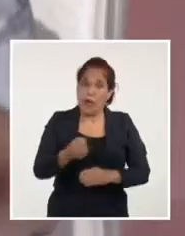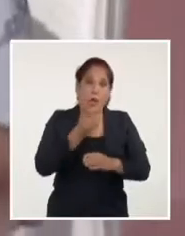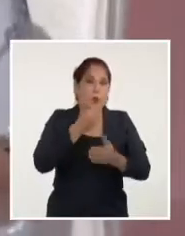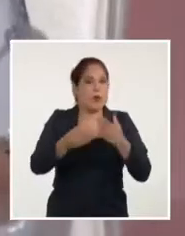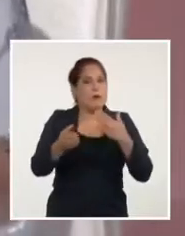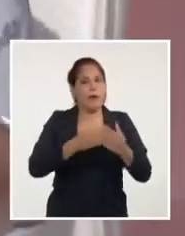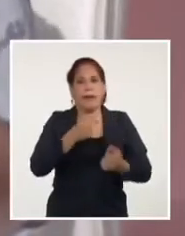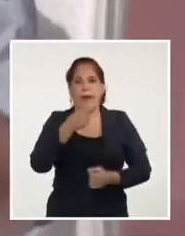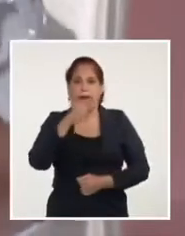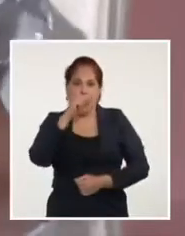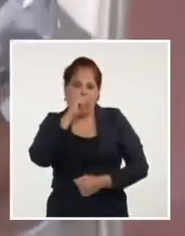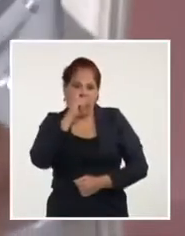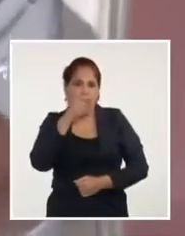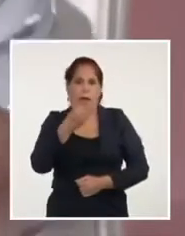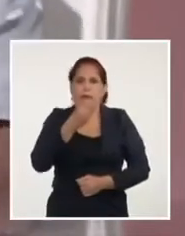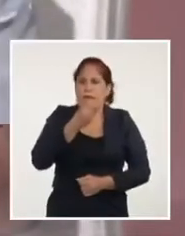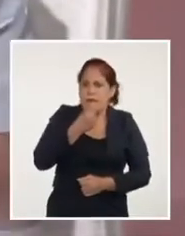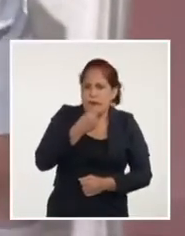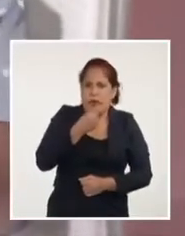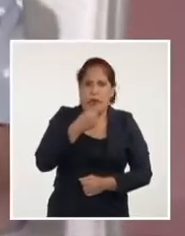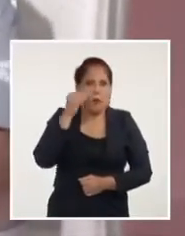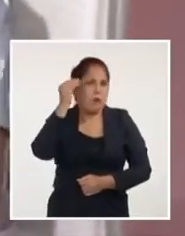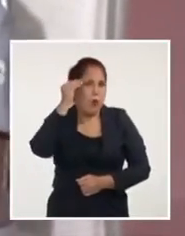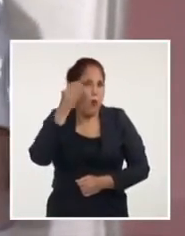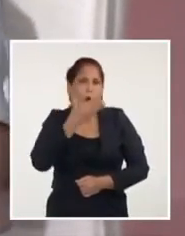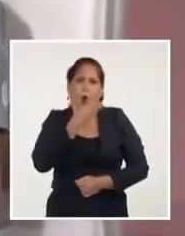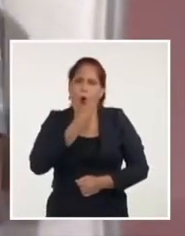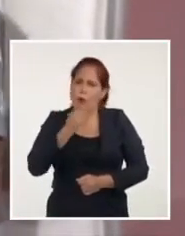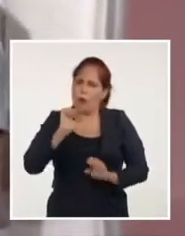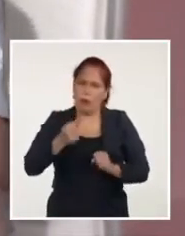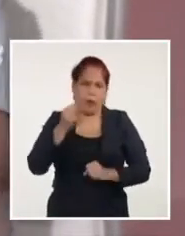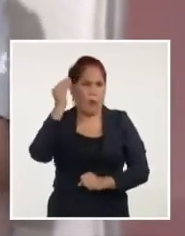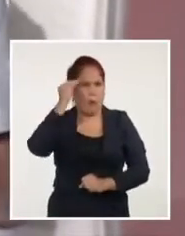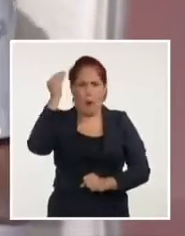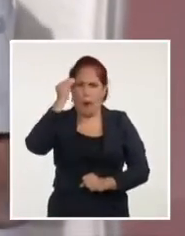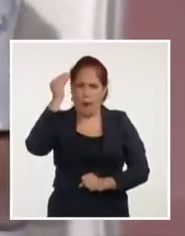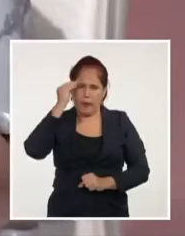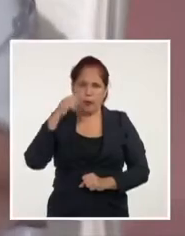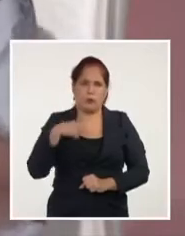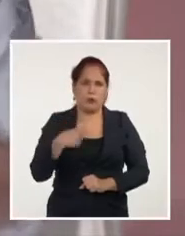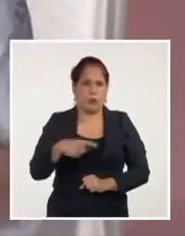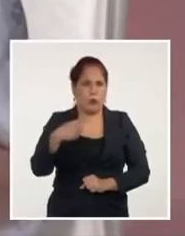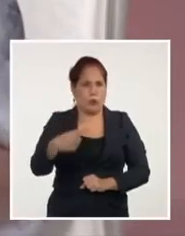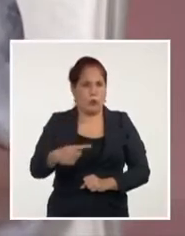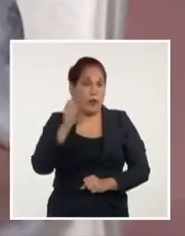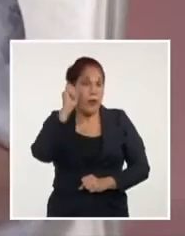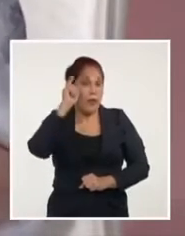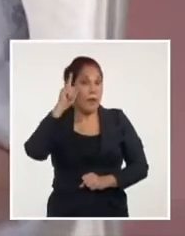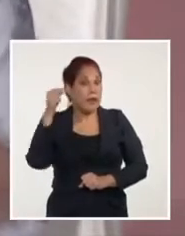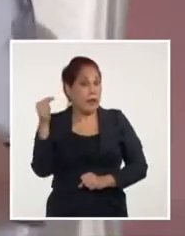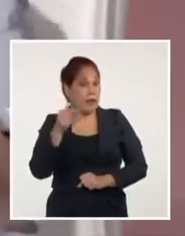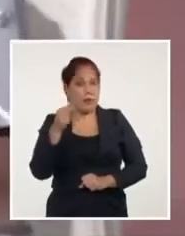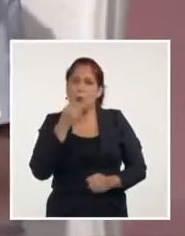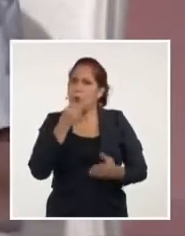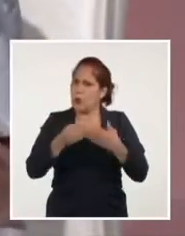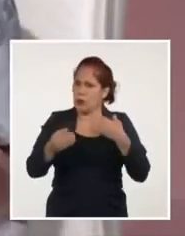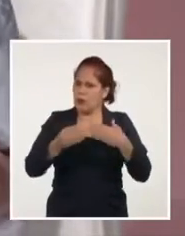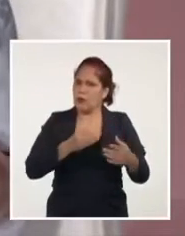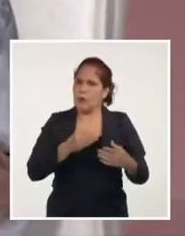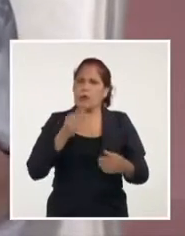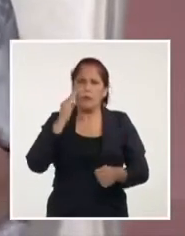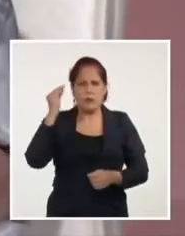que seguir aprendiendo de todas estas cosas, sacar el mejor rédito posible de todas las experiencias negativas que hemos tenido,